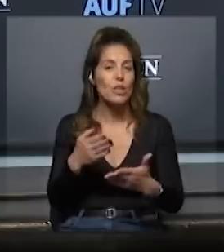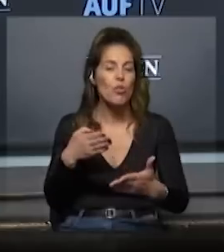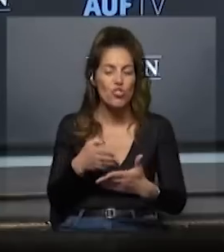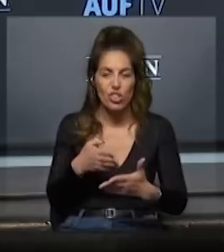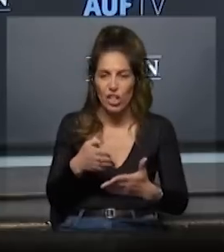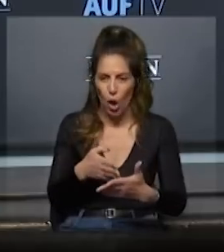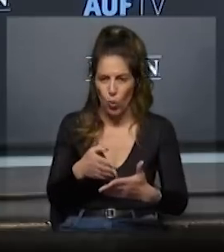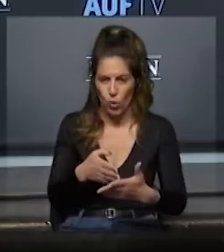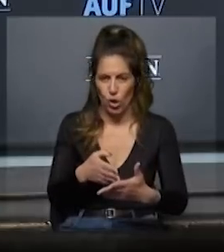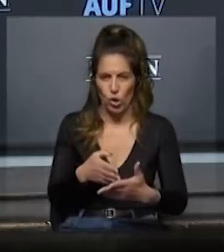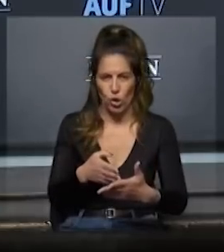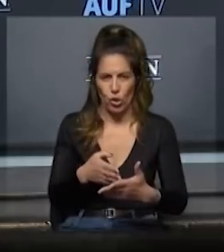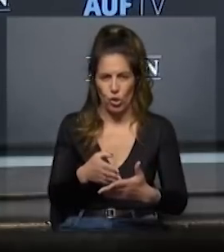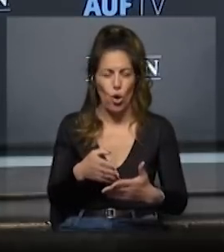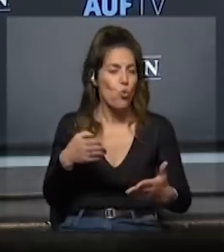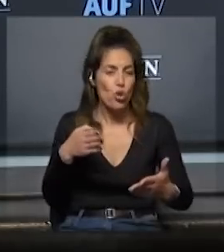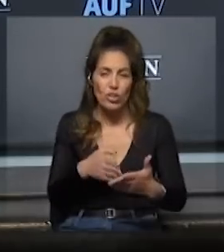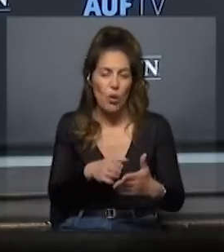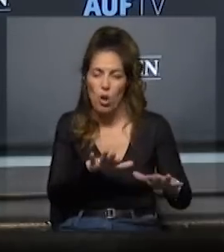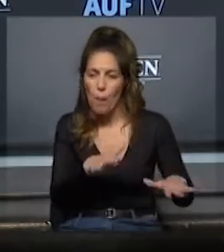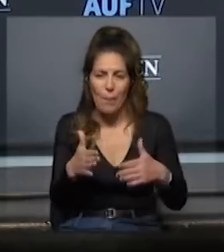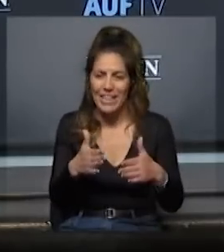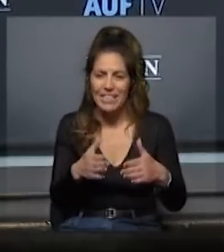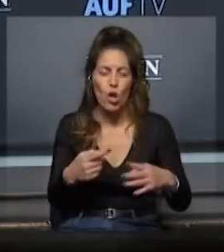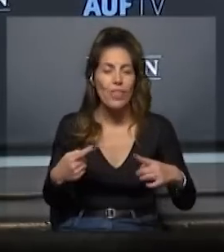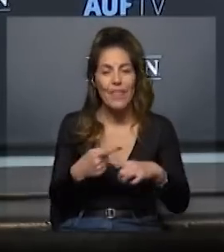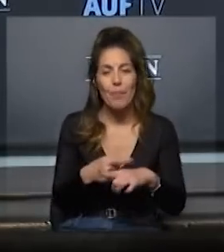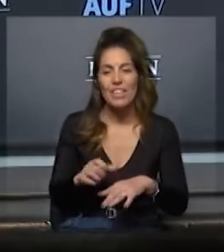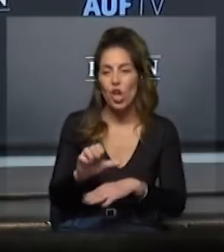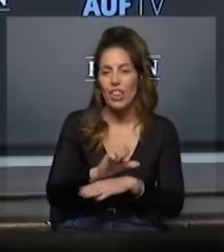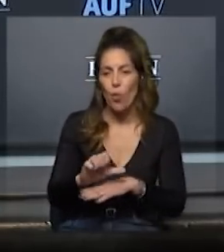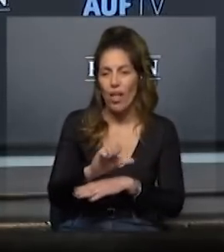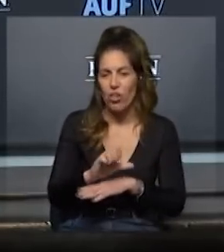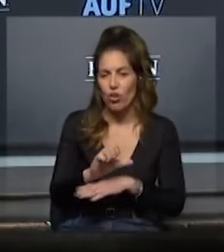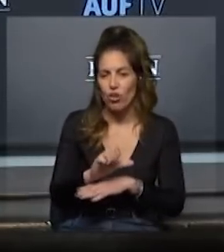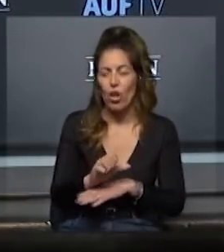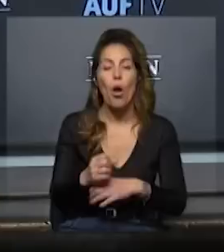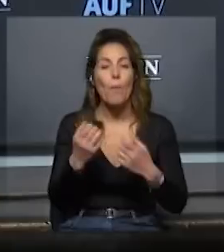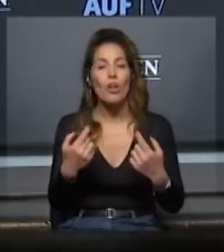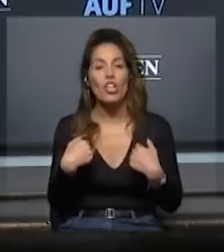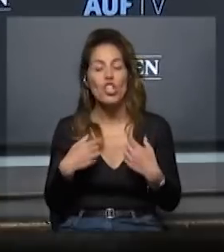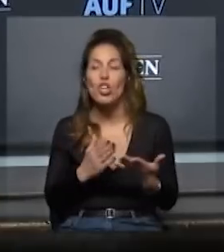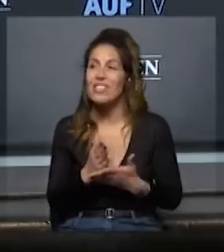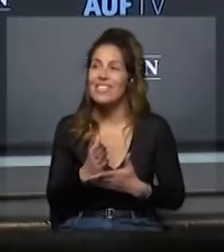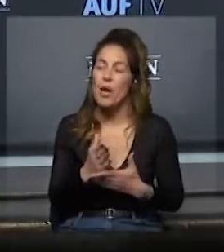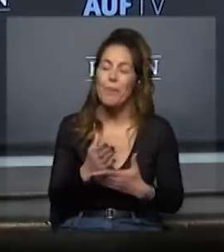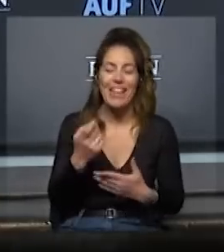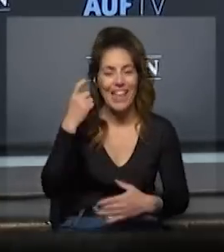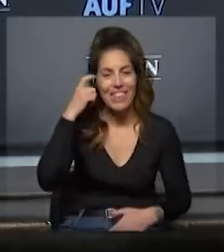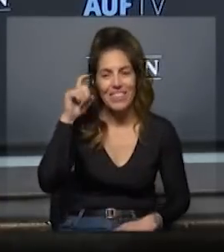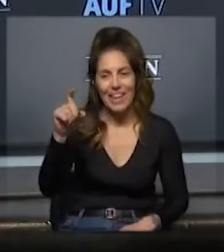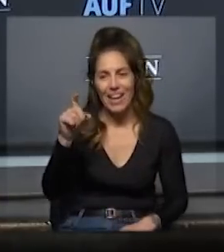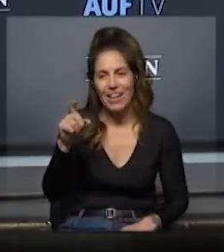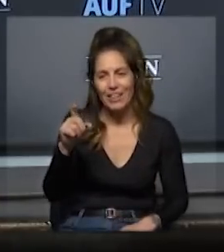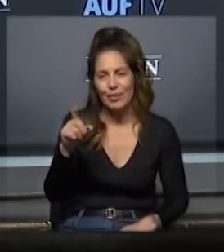obstáculo un obstáculo similar al del partido de Ecuador porque Bueno yo siempre soy de la idea